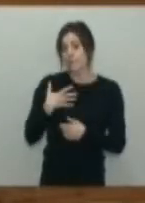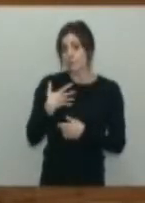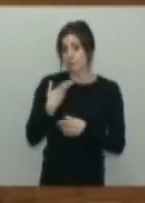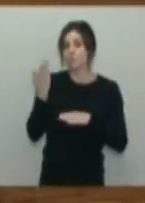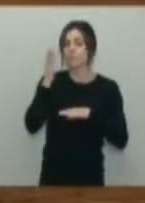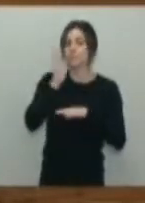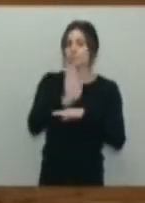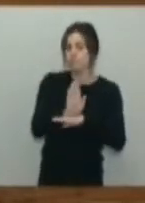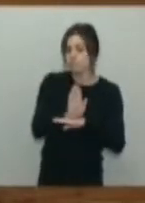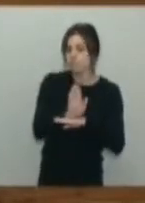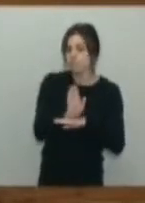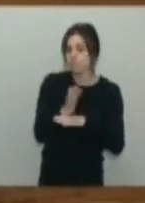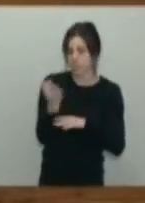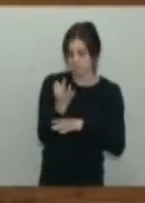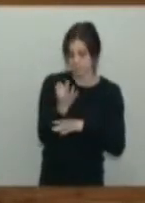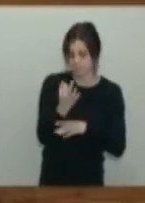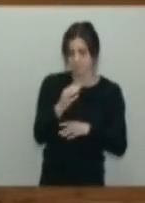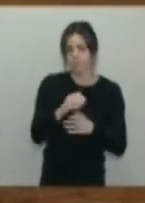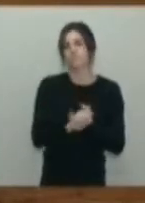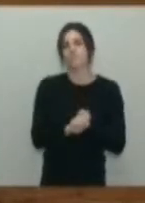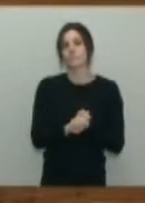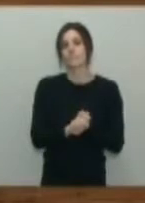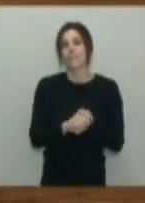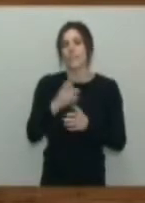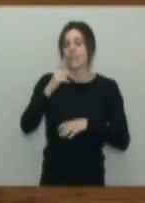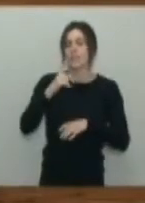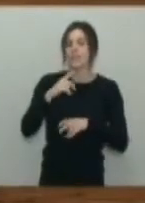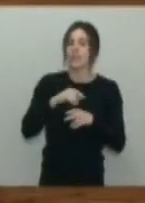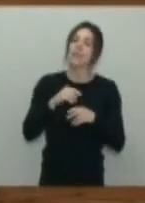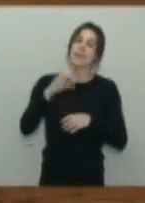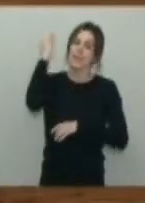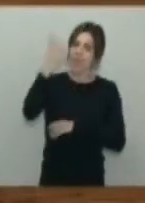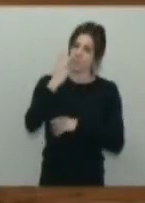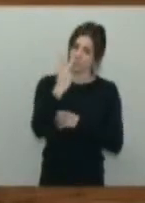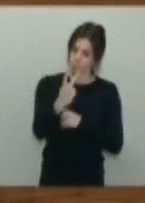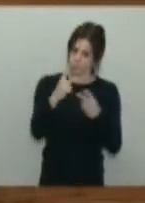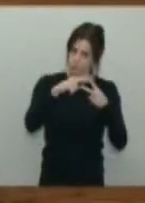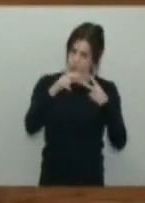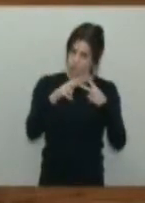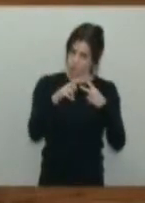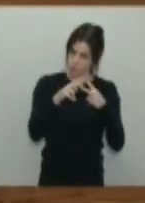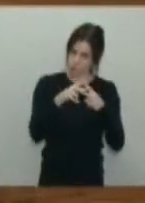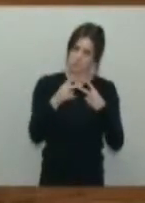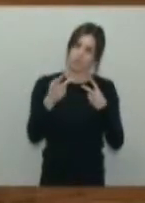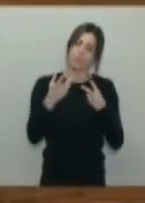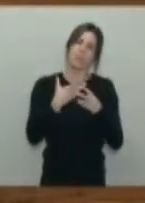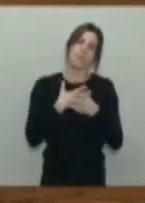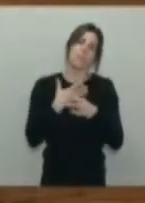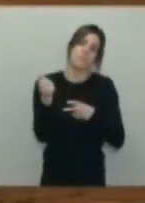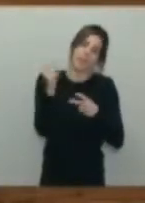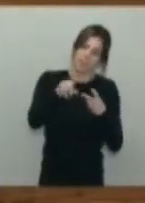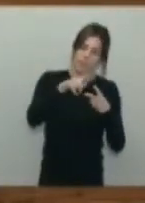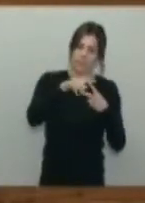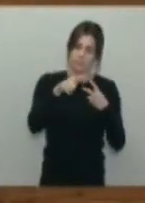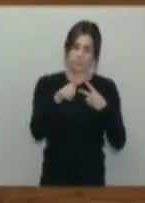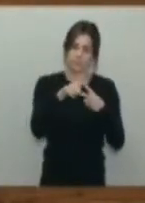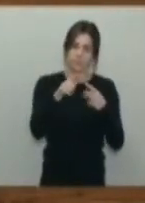presentamos casi conjuntamente, casi a la vez, dos iniciativas de contenido similar en esta Cámara. Una en la que